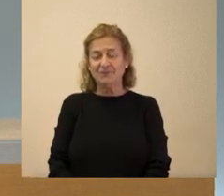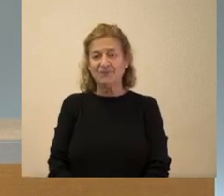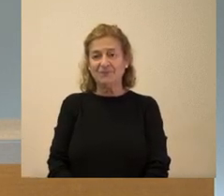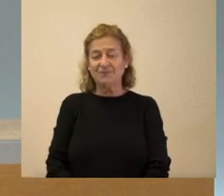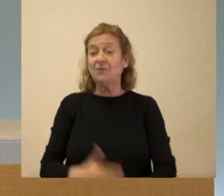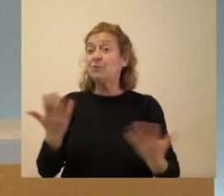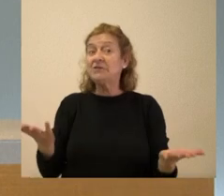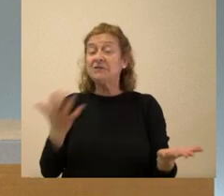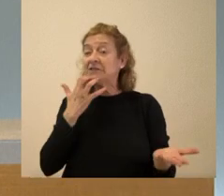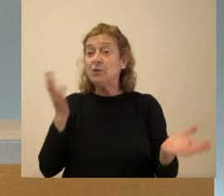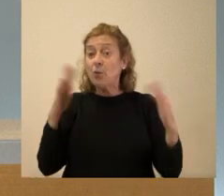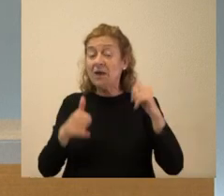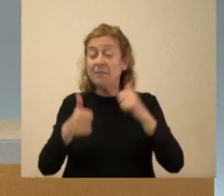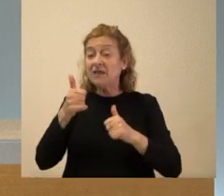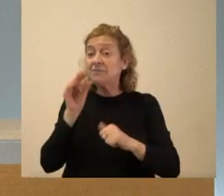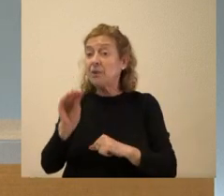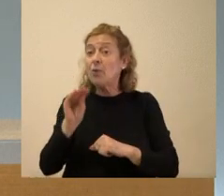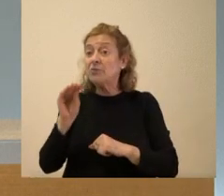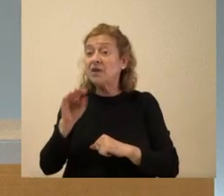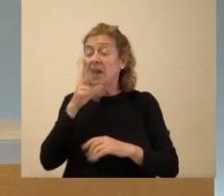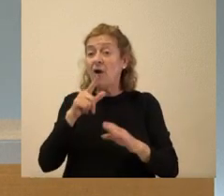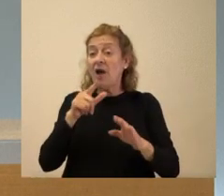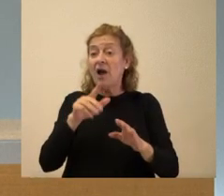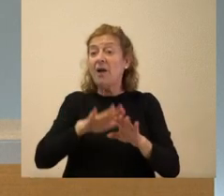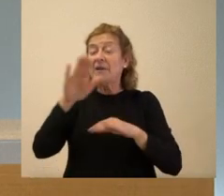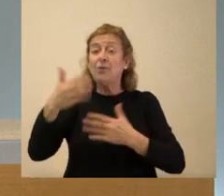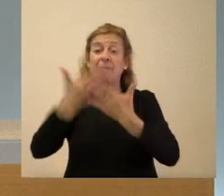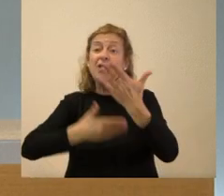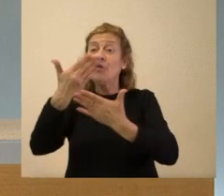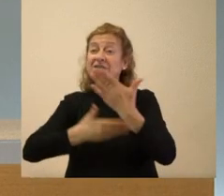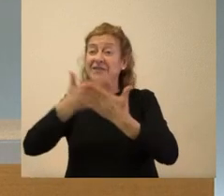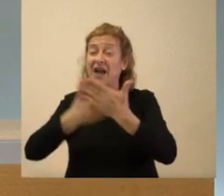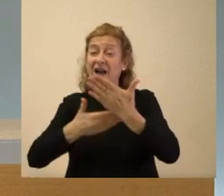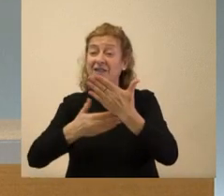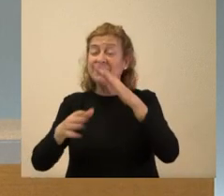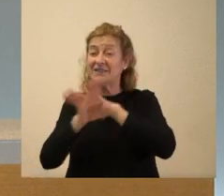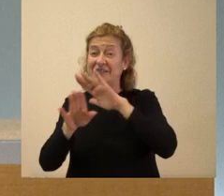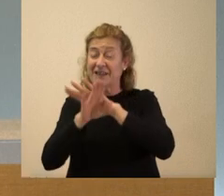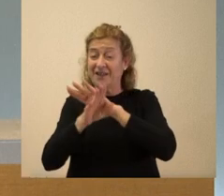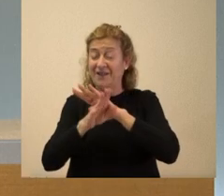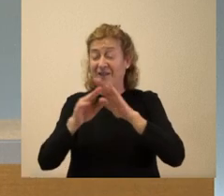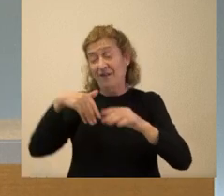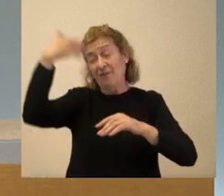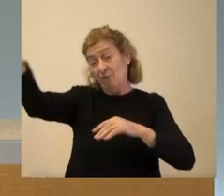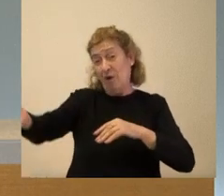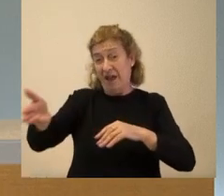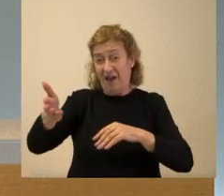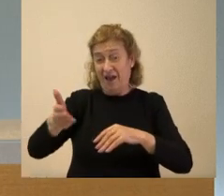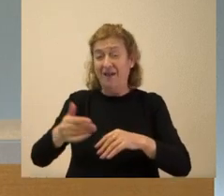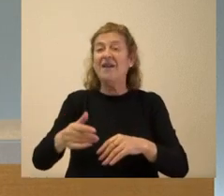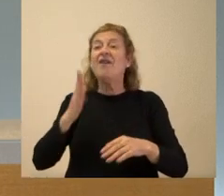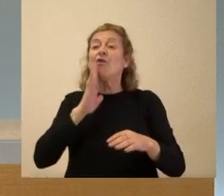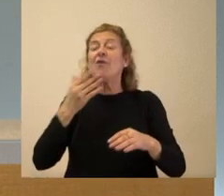pues si no hay más preguntas damos paso a los periodistas que nos siguen de forma telemática y comenzamos en